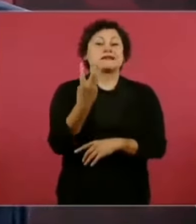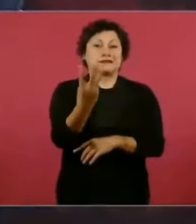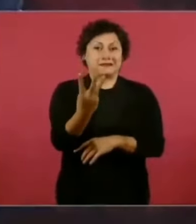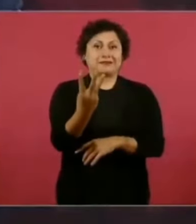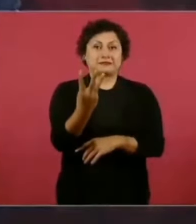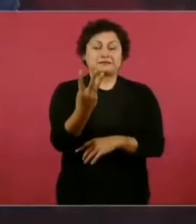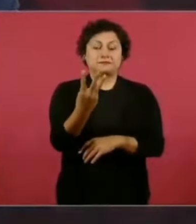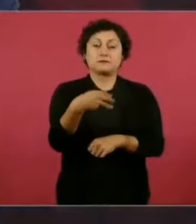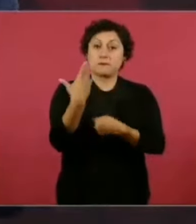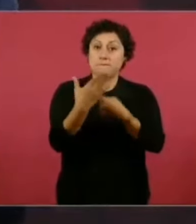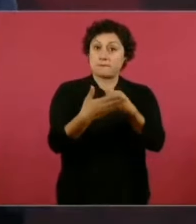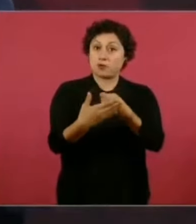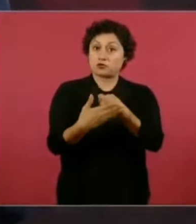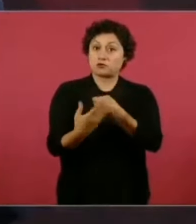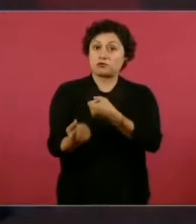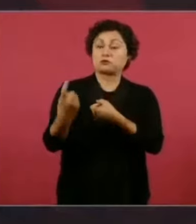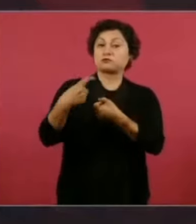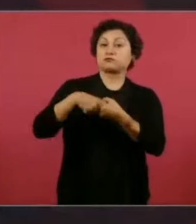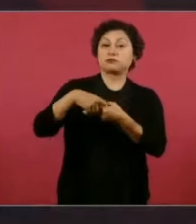entrar Yucatán.